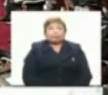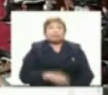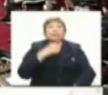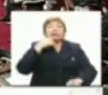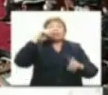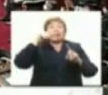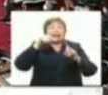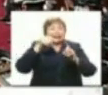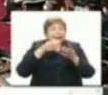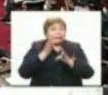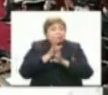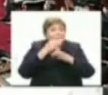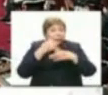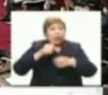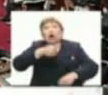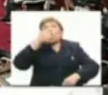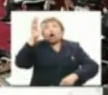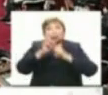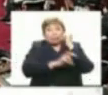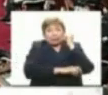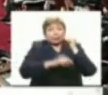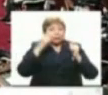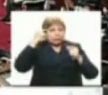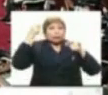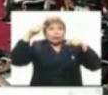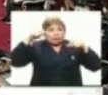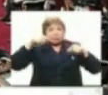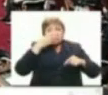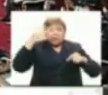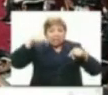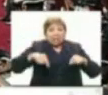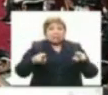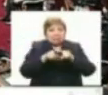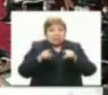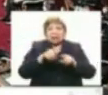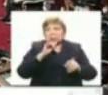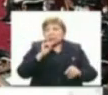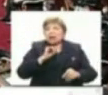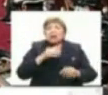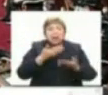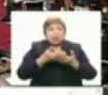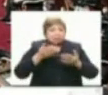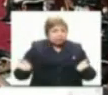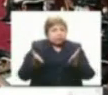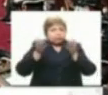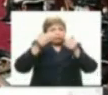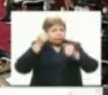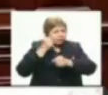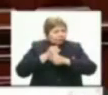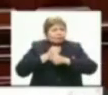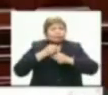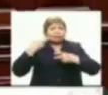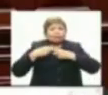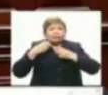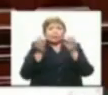Este sistema funciona bien en otros países y consideramos que aquí pasará lo mismo. Se impulsará fuertemente